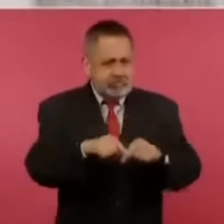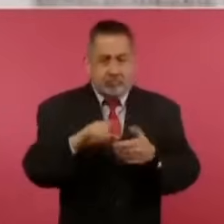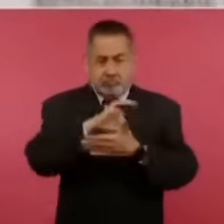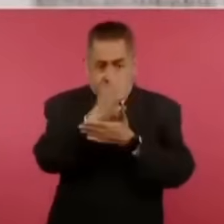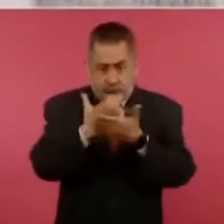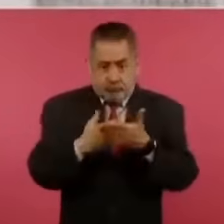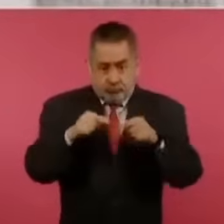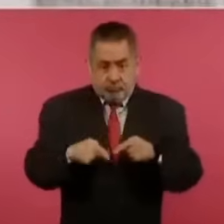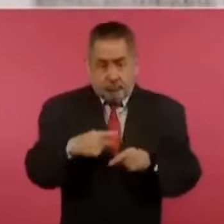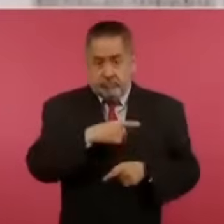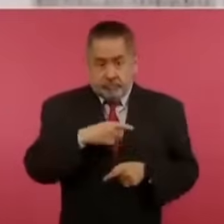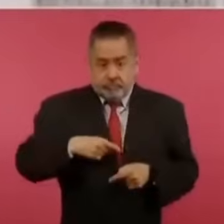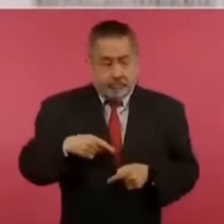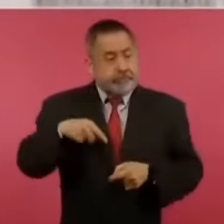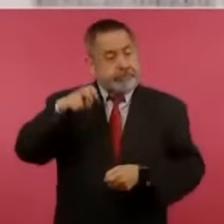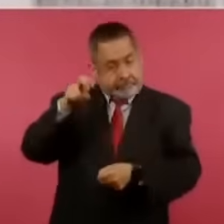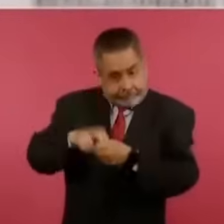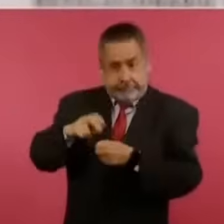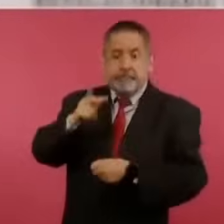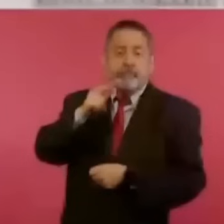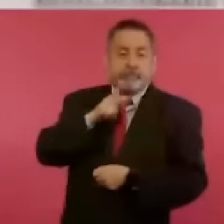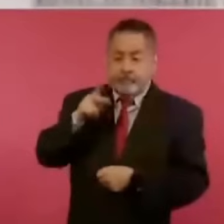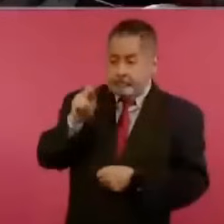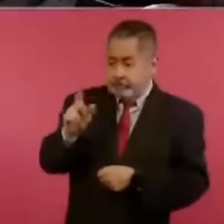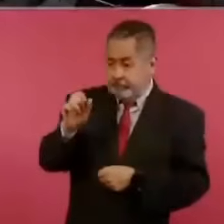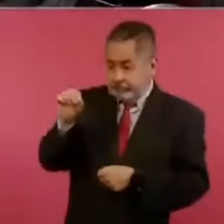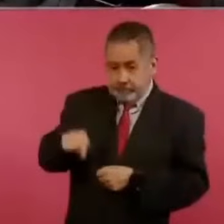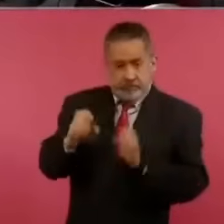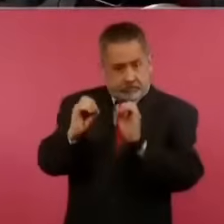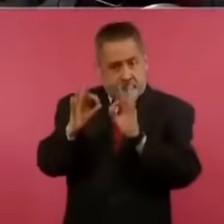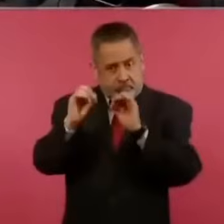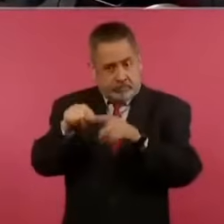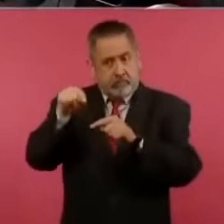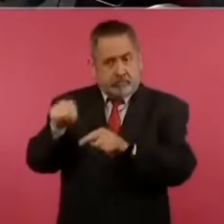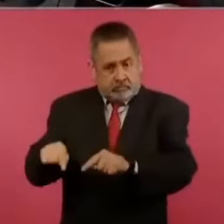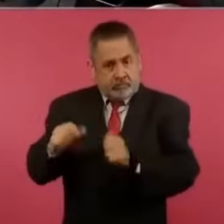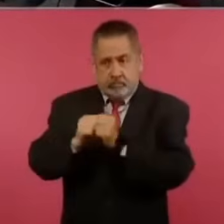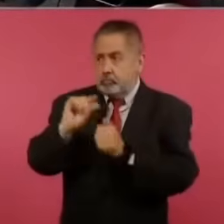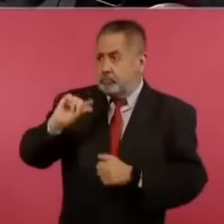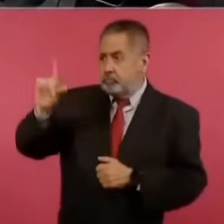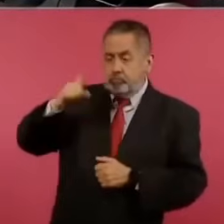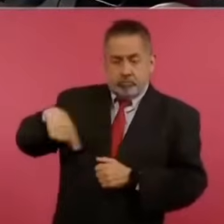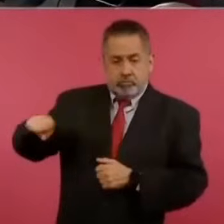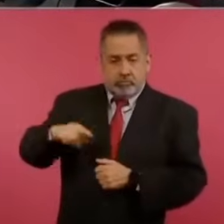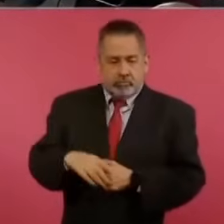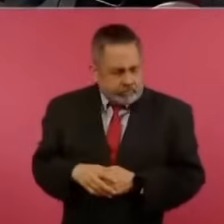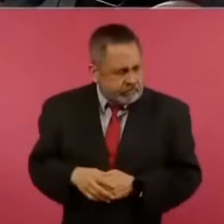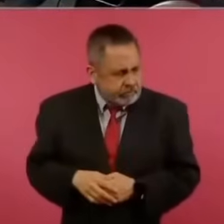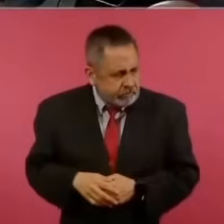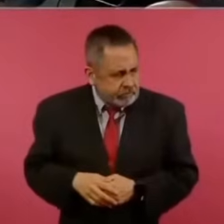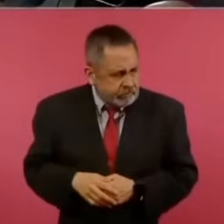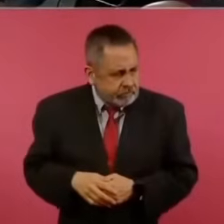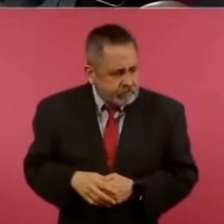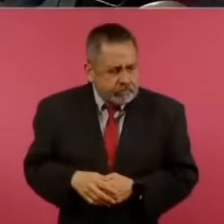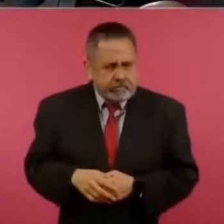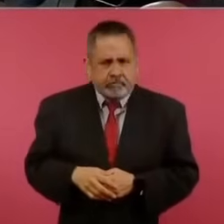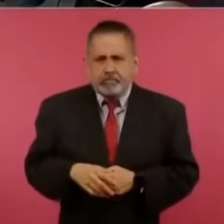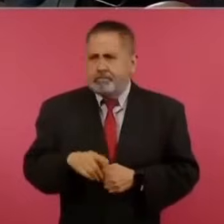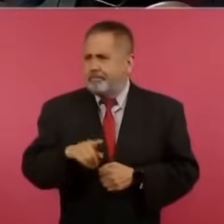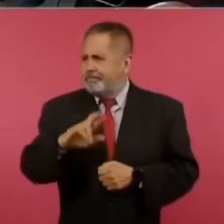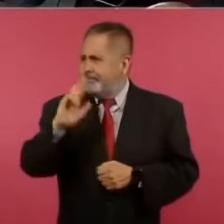contrato que se tenía que haber hecho en Pemex, en oficinas de Pemex, por funcionarios de Pemex. Y recuerdo que en aquel